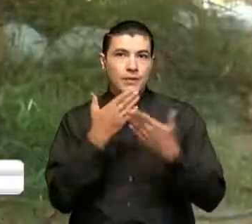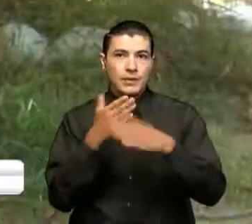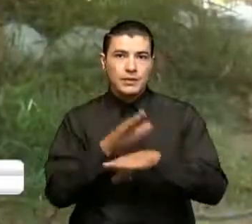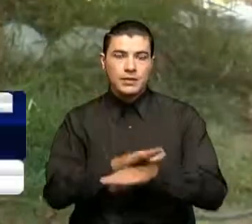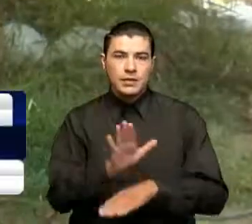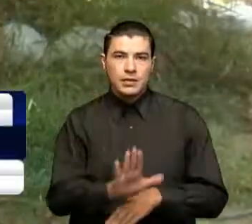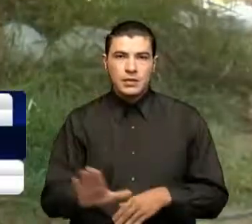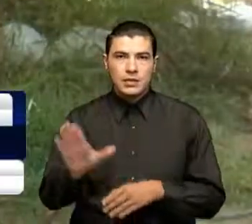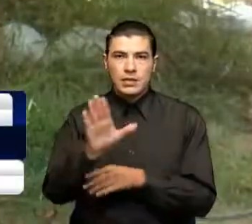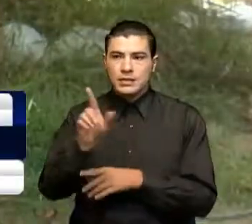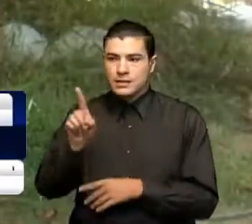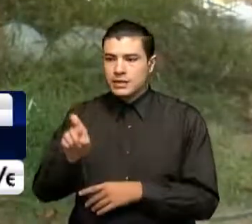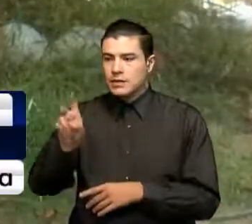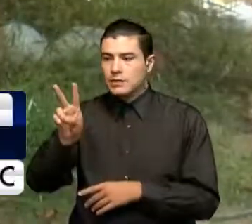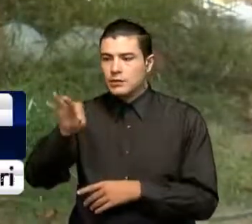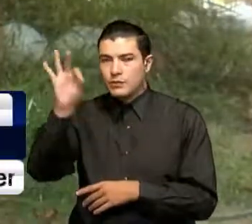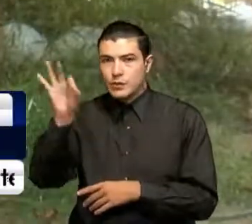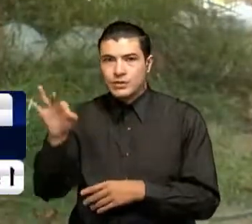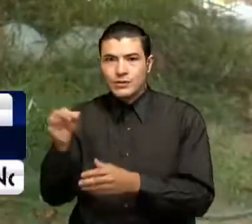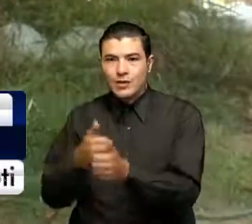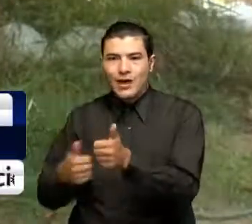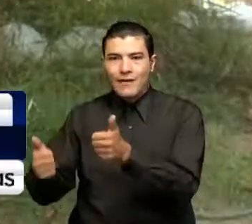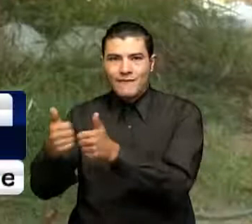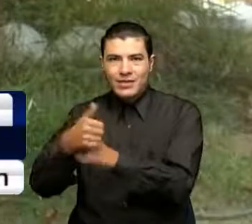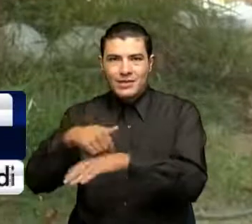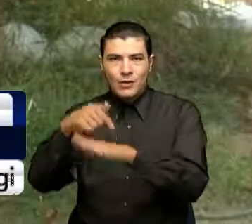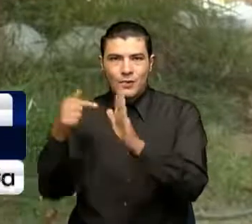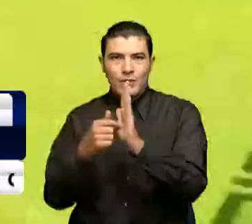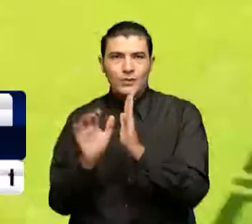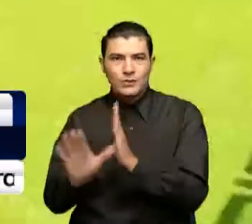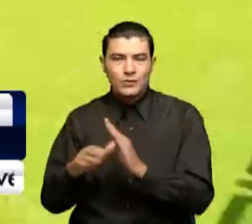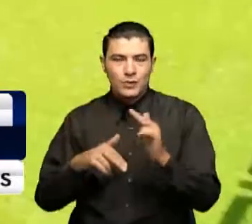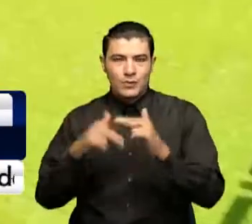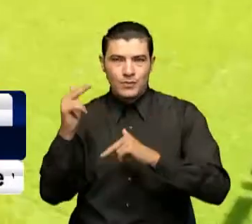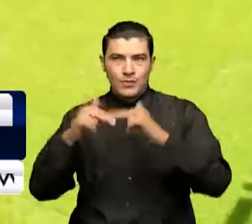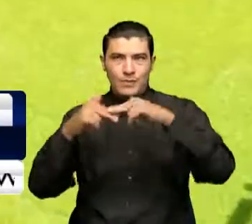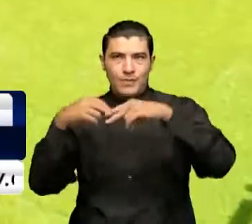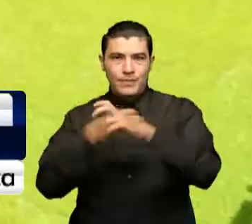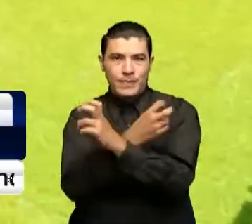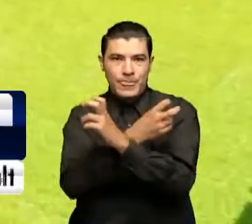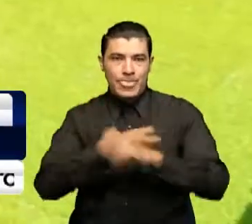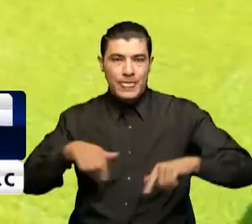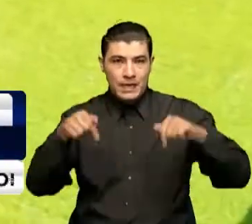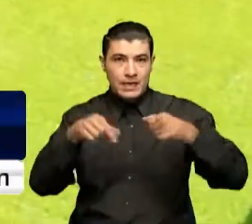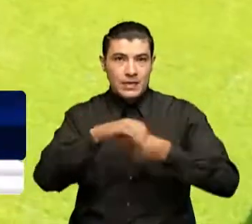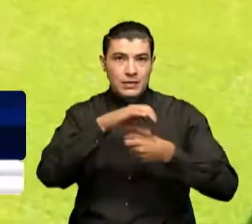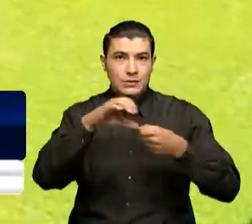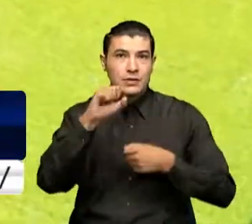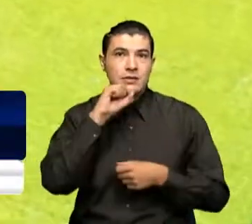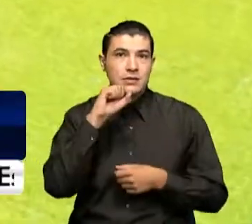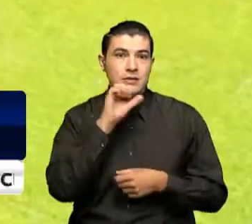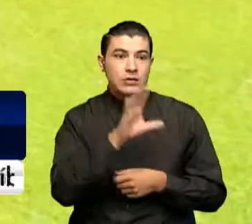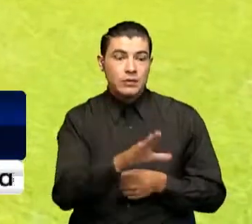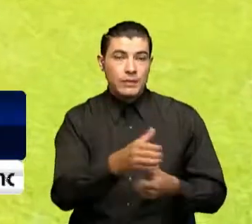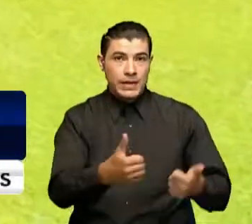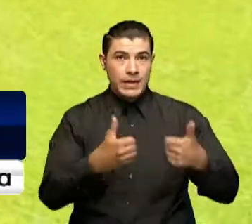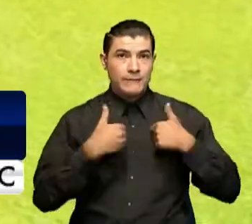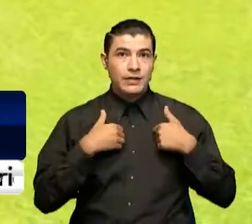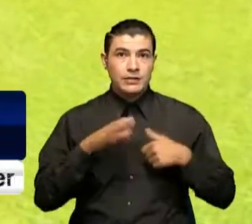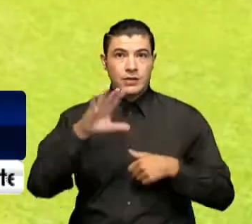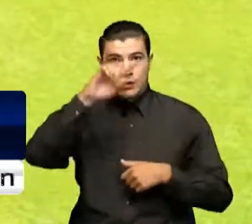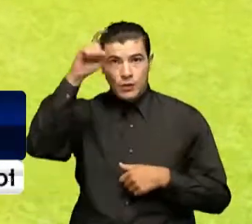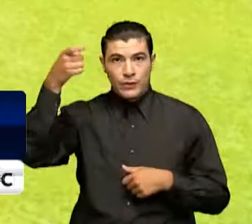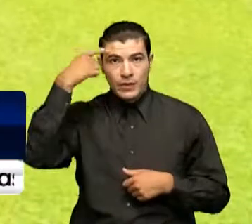instalación de los parques infantiles y los gimnasios biosaludables en el puerto petrolero un corregimiento también ya ha sido beneficiario por parte del